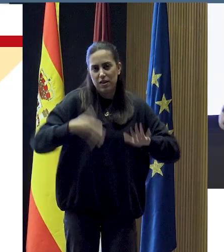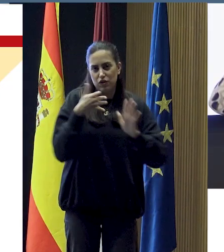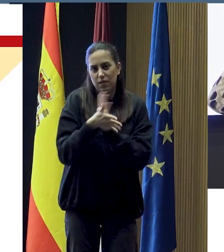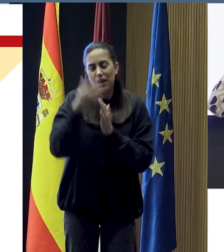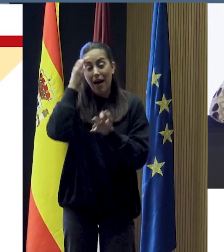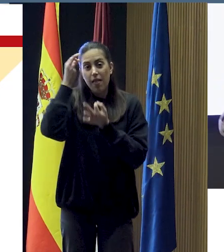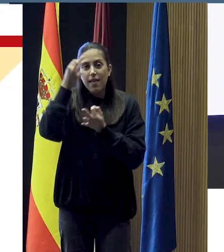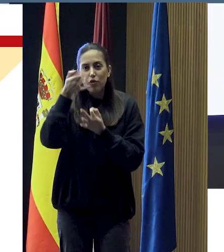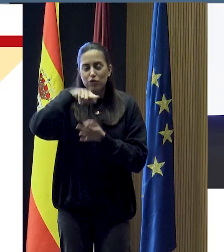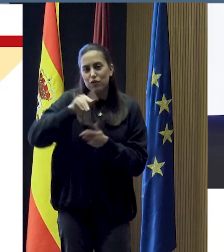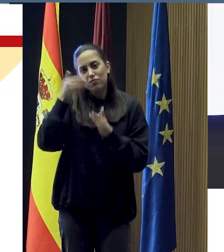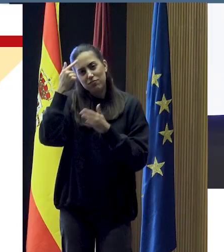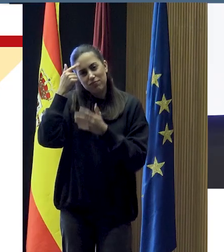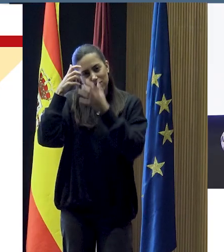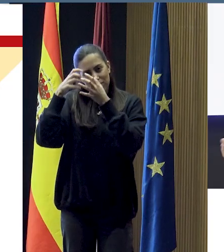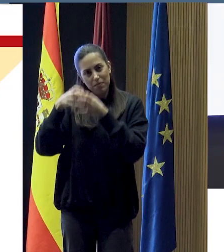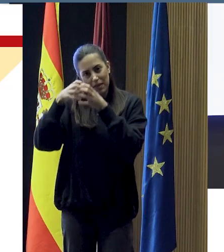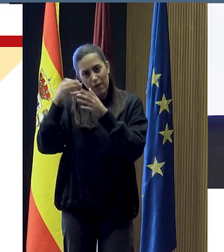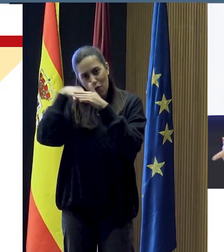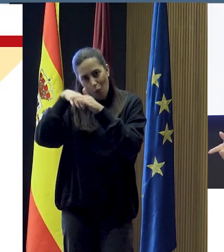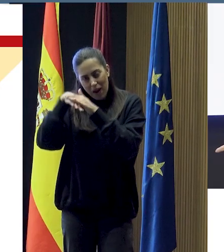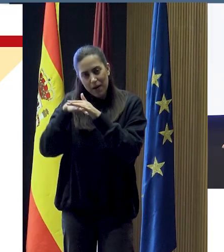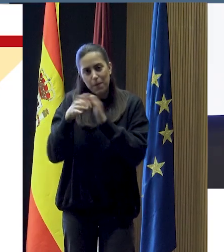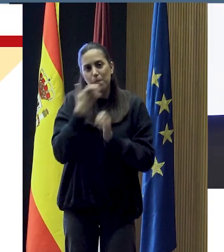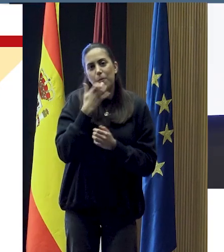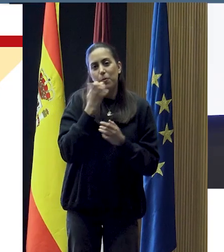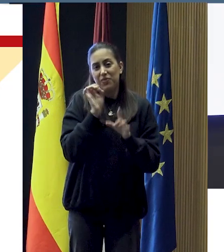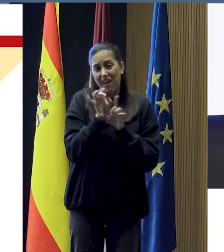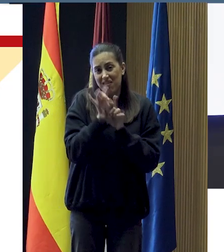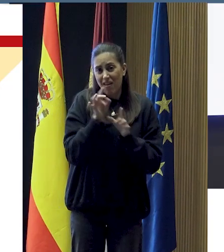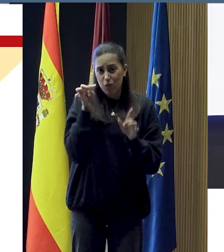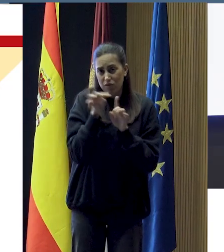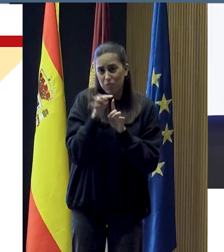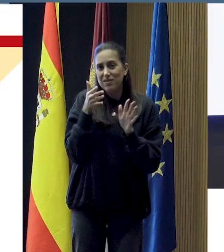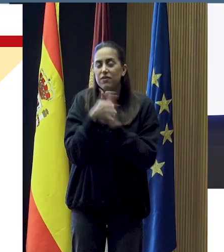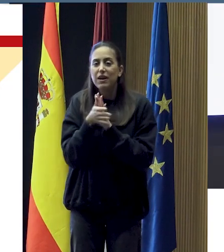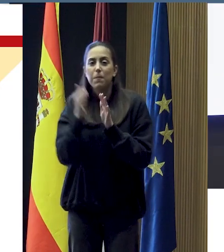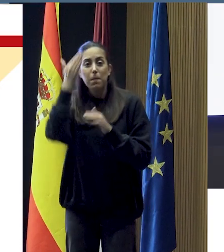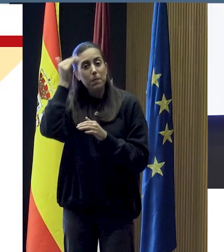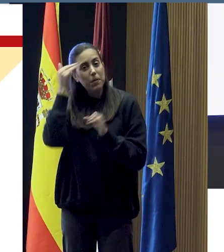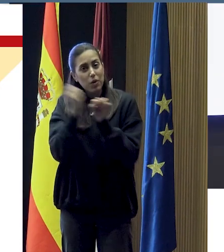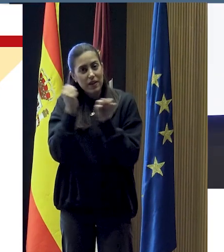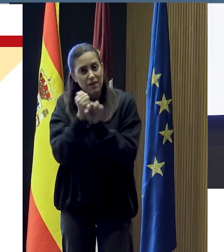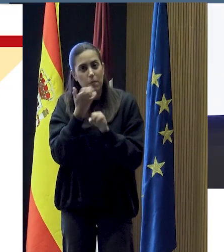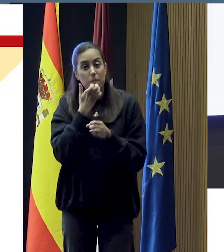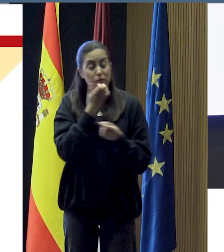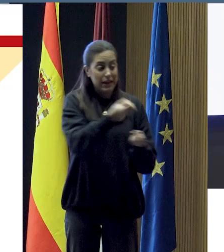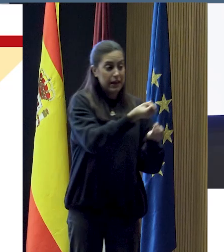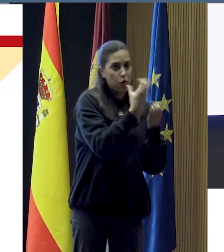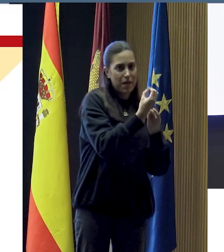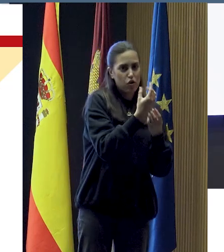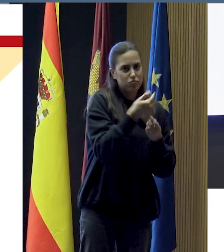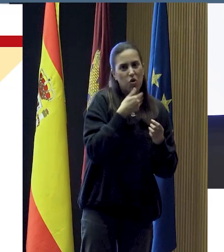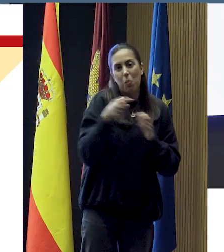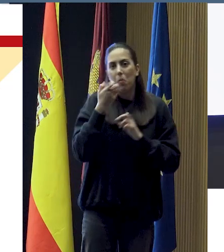que nosotros tenemos almacenados y que utilizamos, por ejemplo, para escribir una carta. Eso es memoria de trabajo. Viene esa información sin